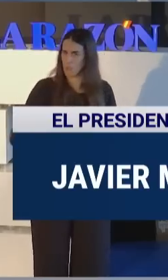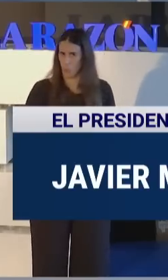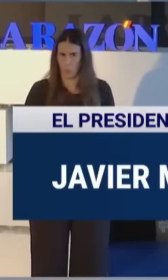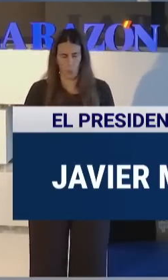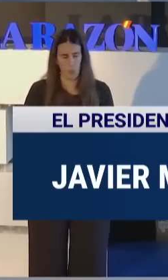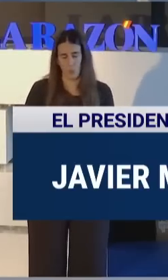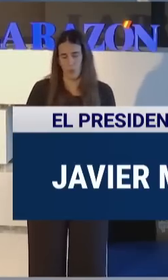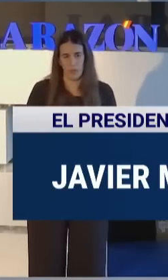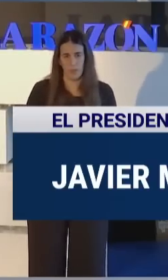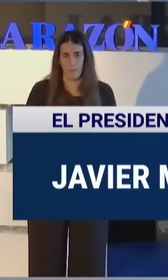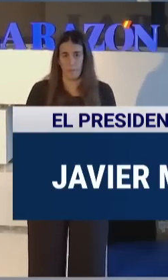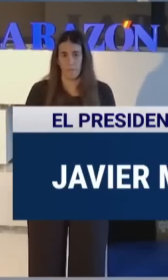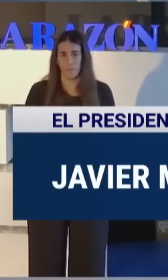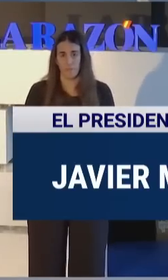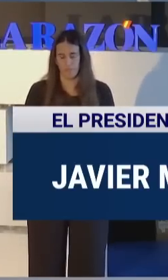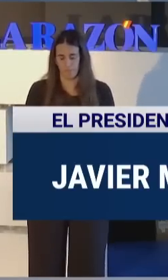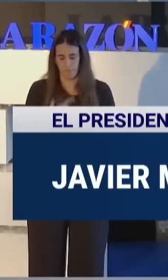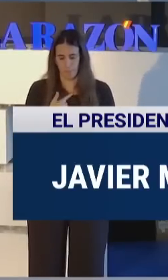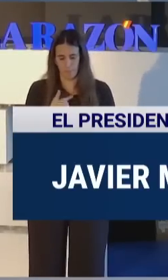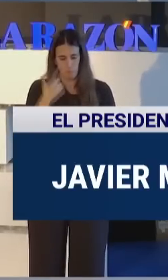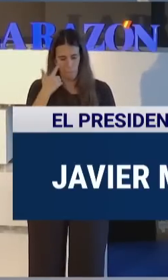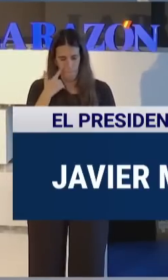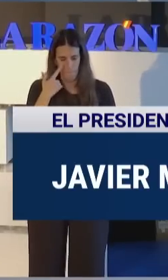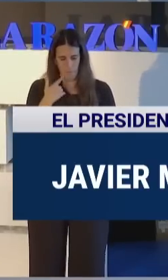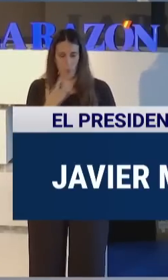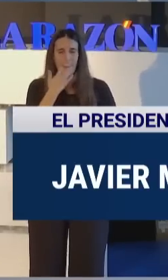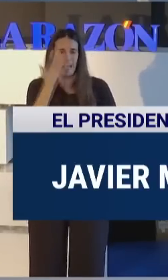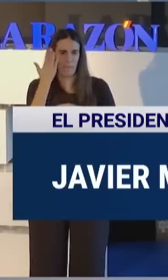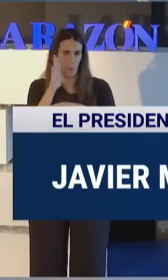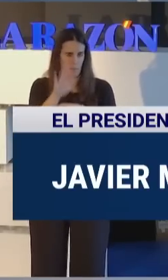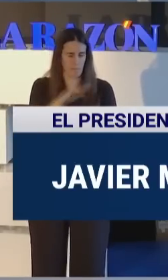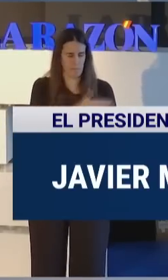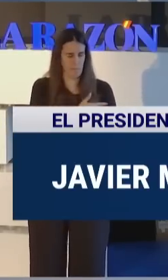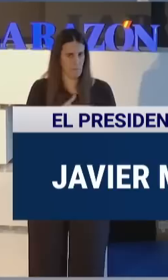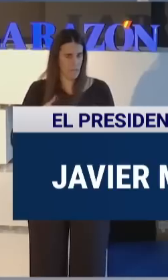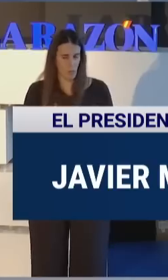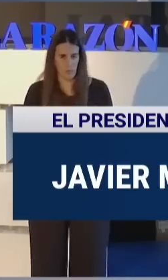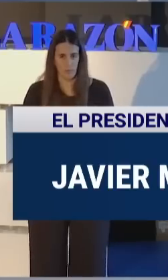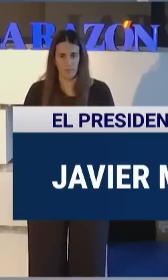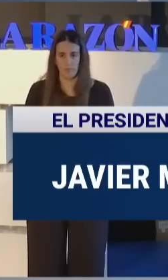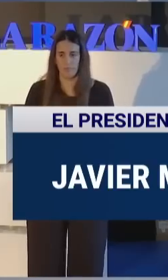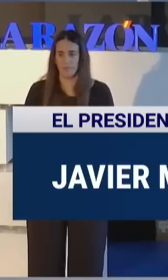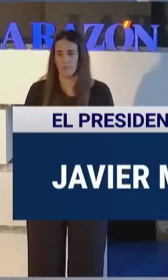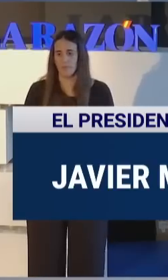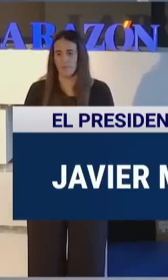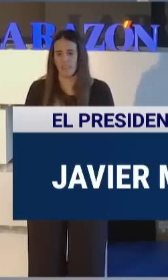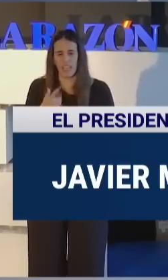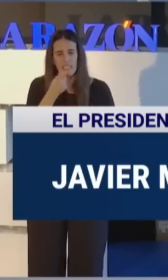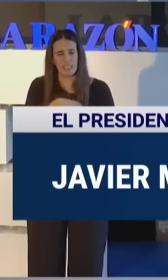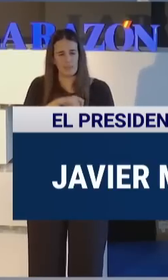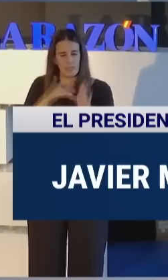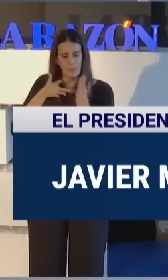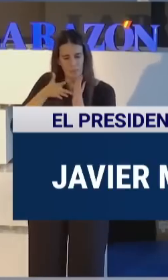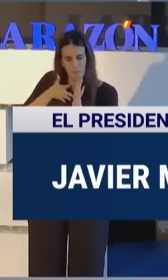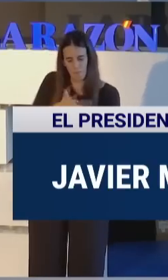porque lo voy a hacer con un ejemplo, digamos, quizás no es tan simple en España, digo, porque